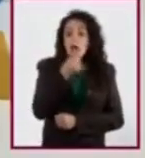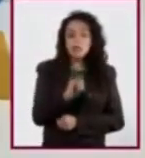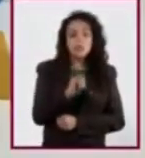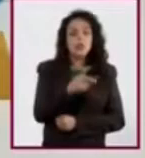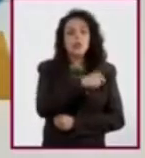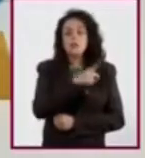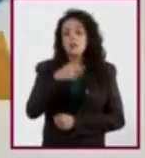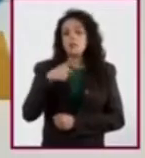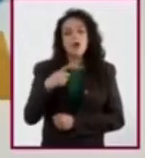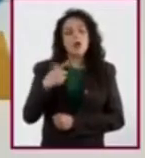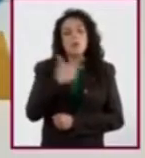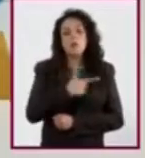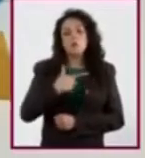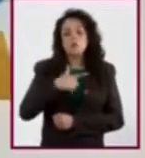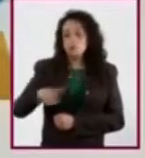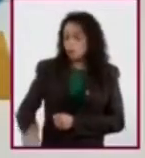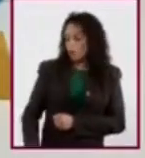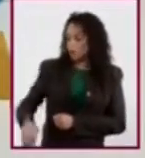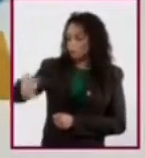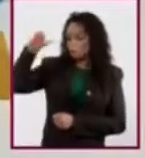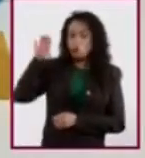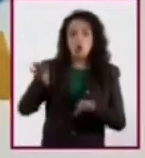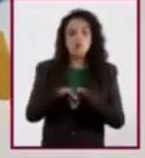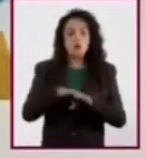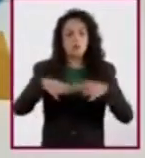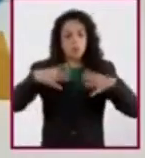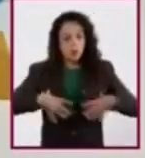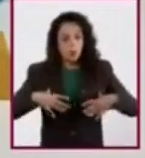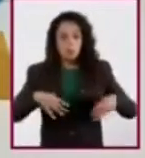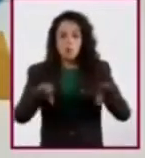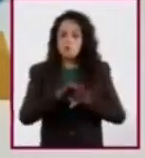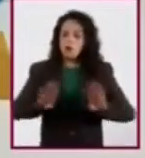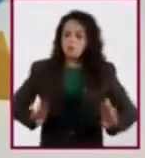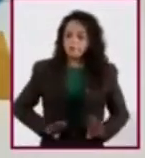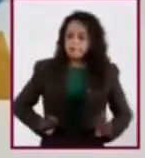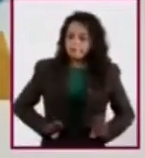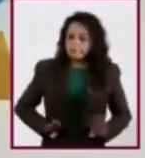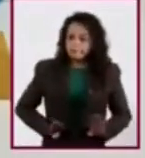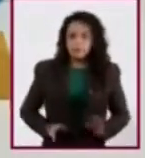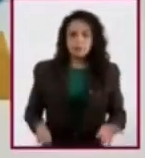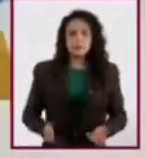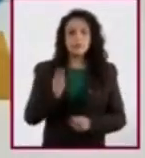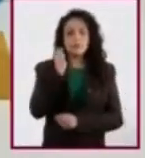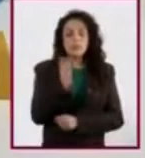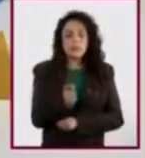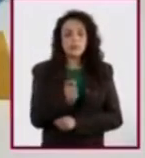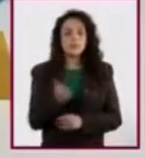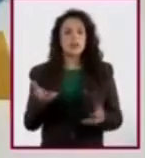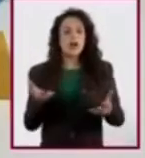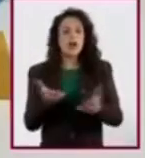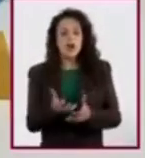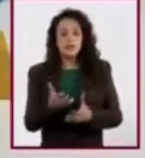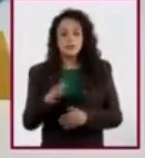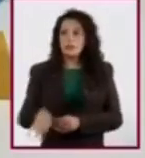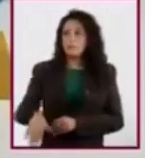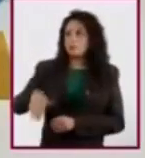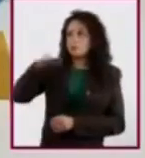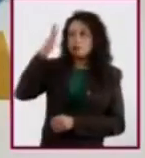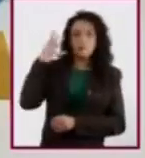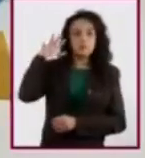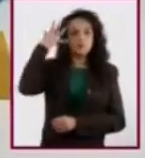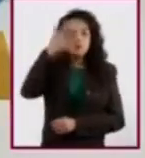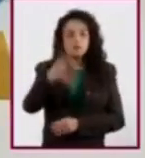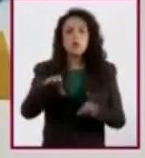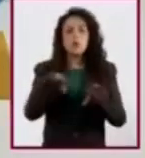gustar, cómo debemos vestir, cómo comportarnos, los roles que vamos a desempeñar e incluso qué tipo de personas